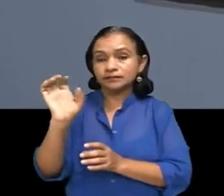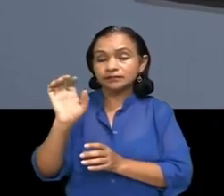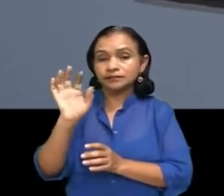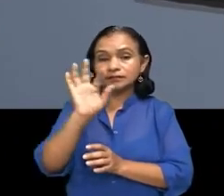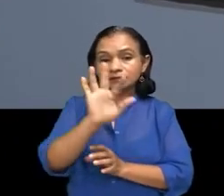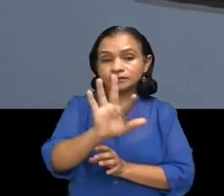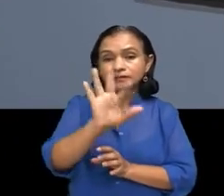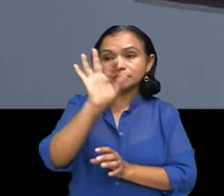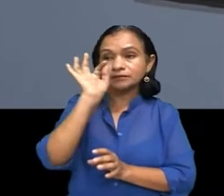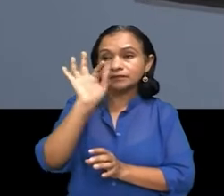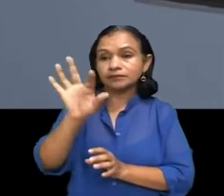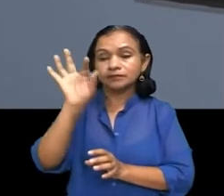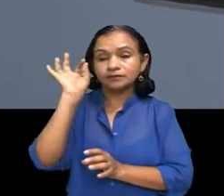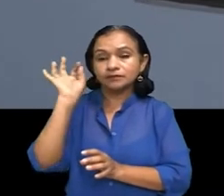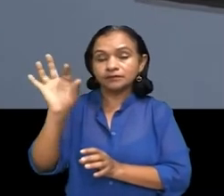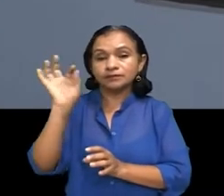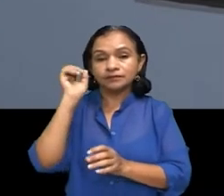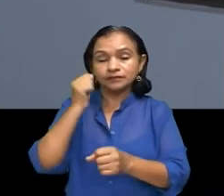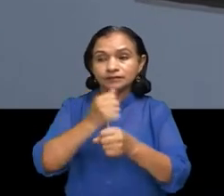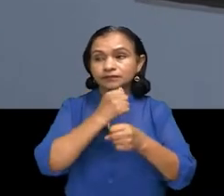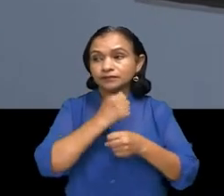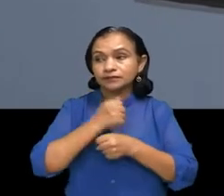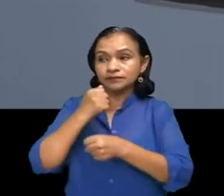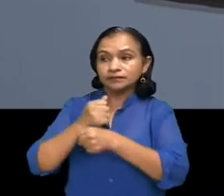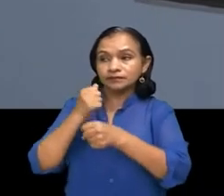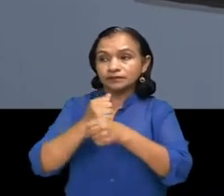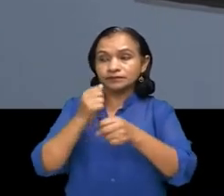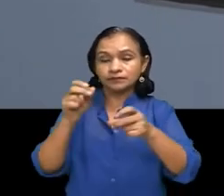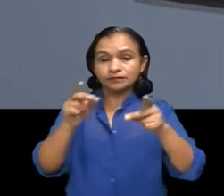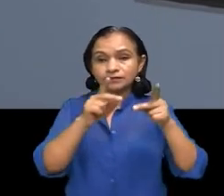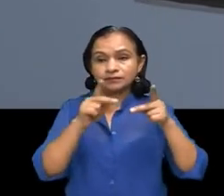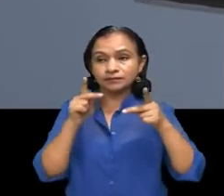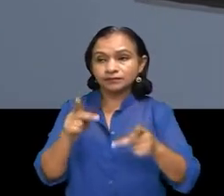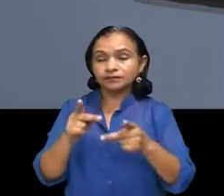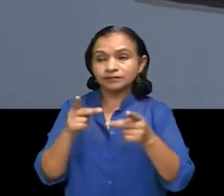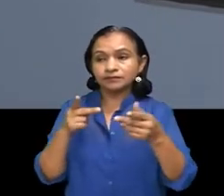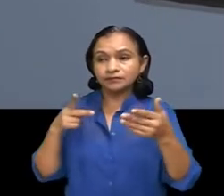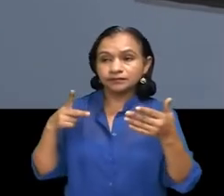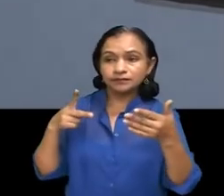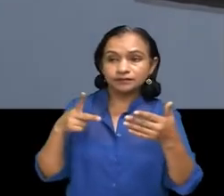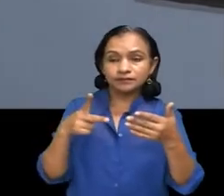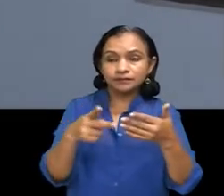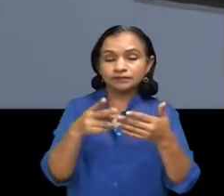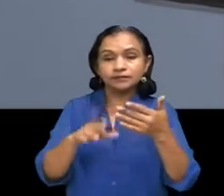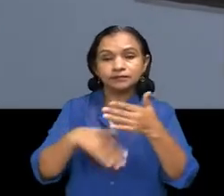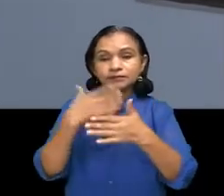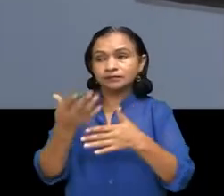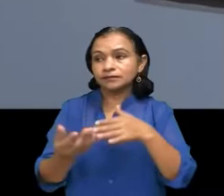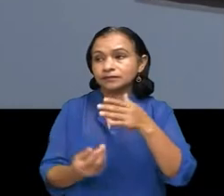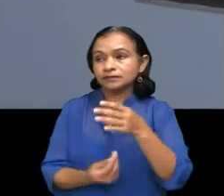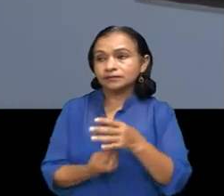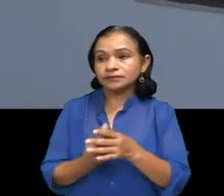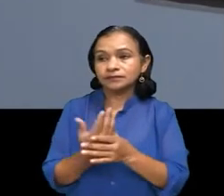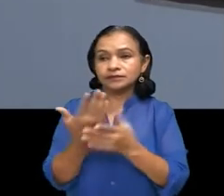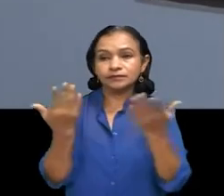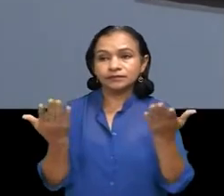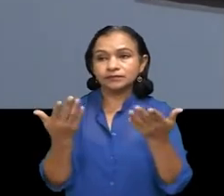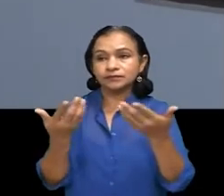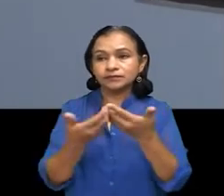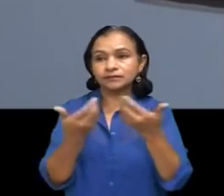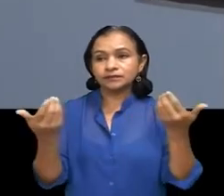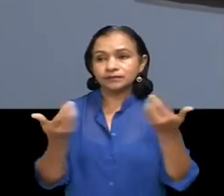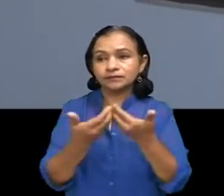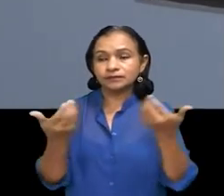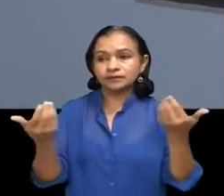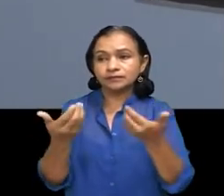escogimos mano de obra capacitada para el corte, después el procesamiento, y se fue separando. O sea,